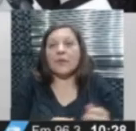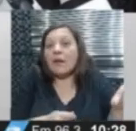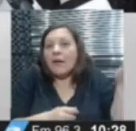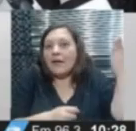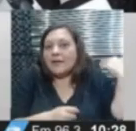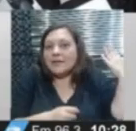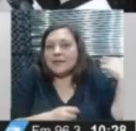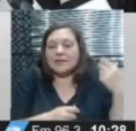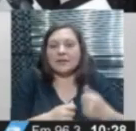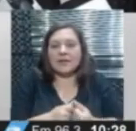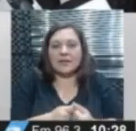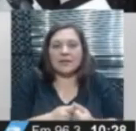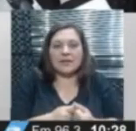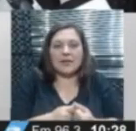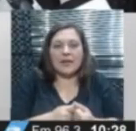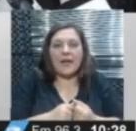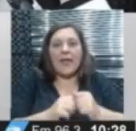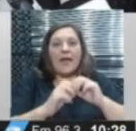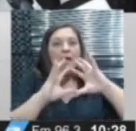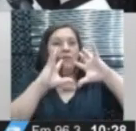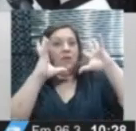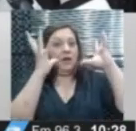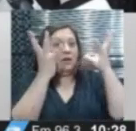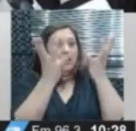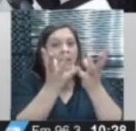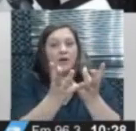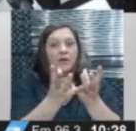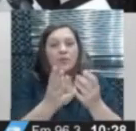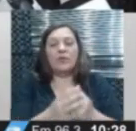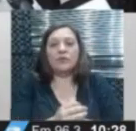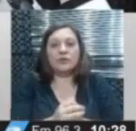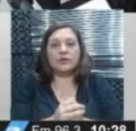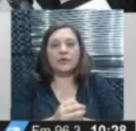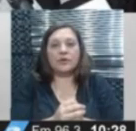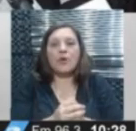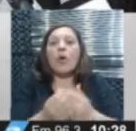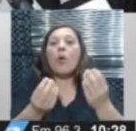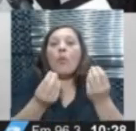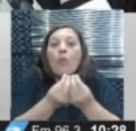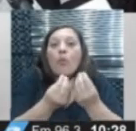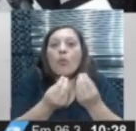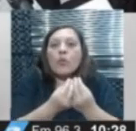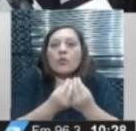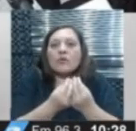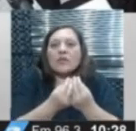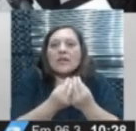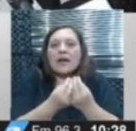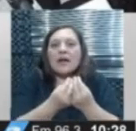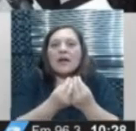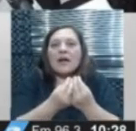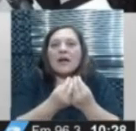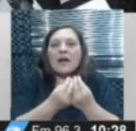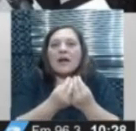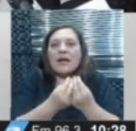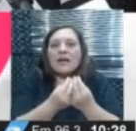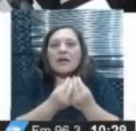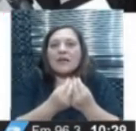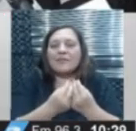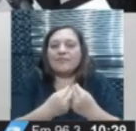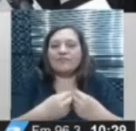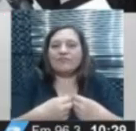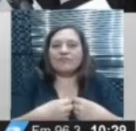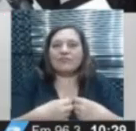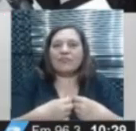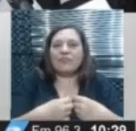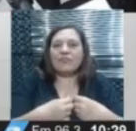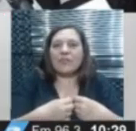mundial pero del colonialismo del blanco de los de los de los poderes europeos eh